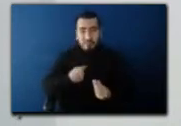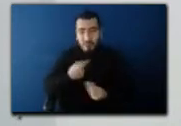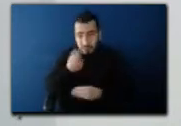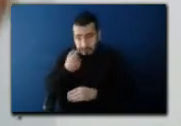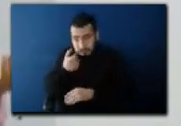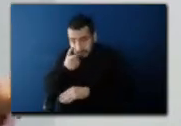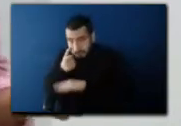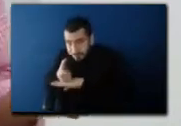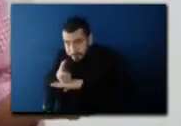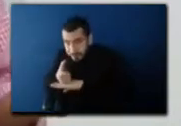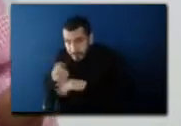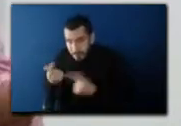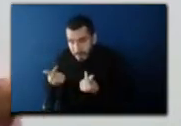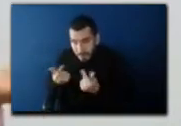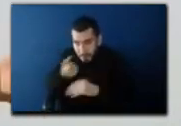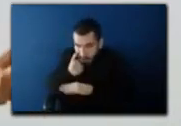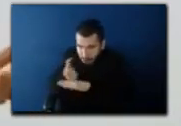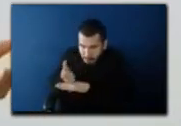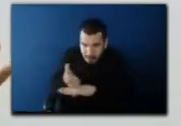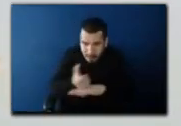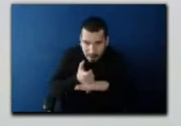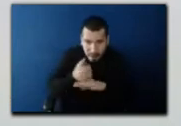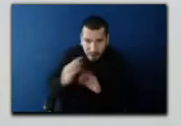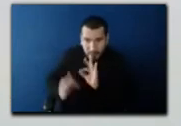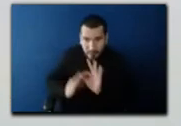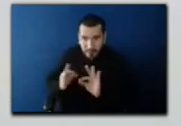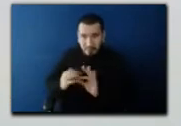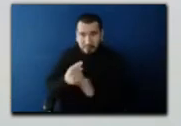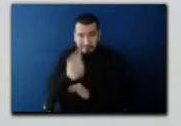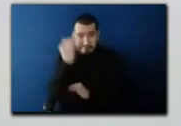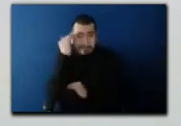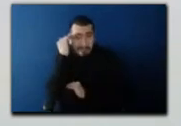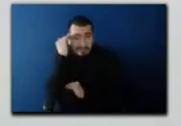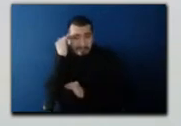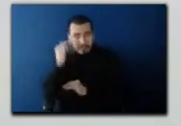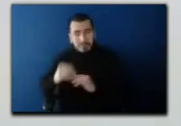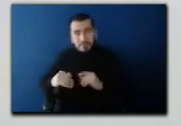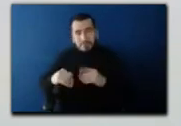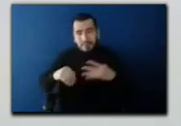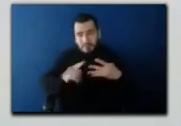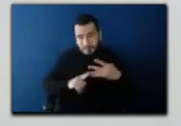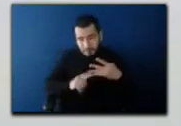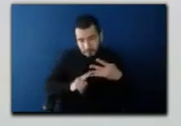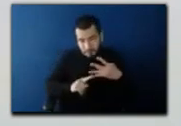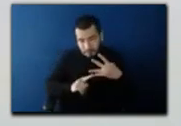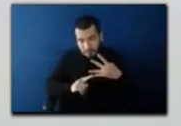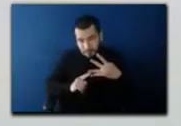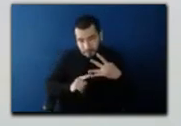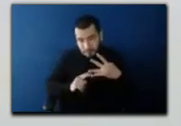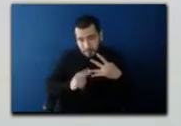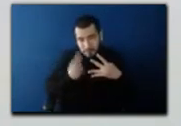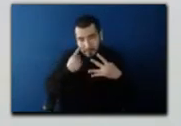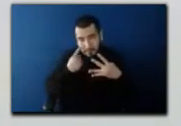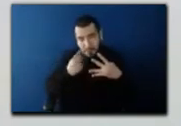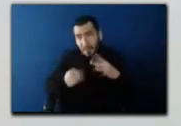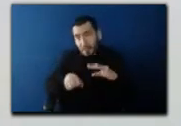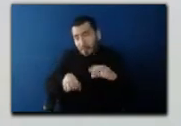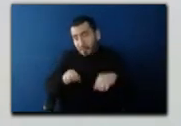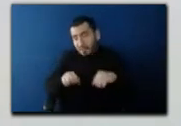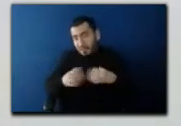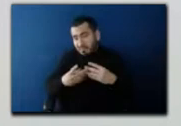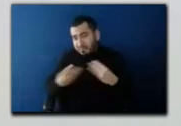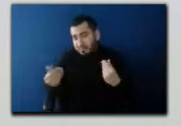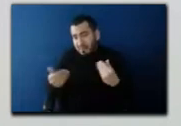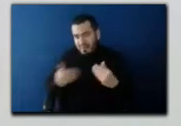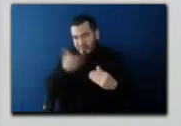físicamente cuidar el dinero efectivo. Ustedes lo saben muy bien. Cuarto, elimina la posibilidad, o mejor,